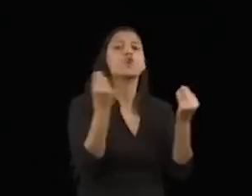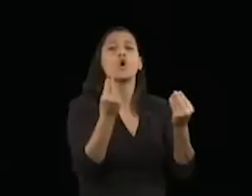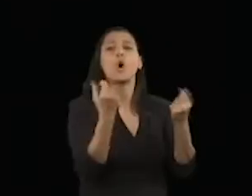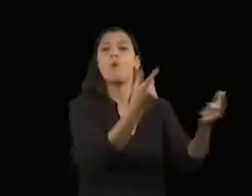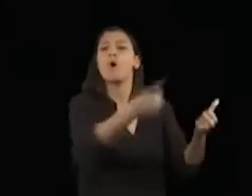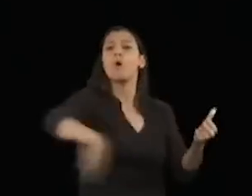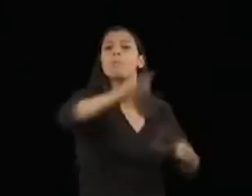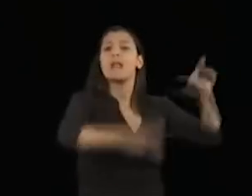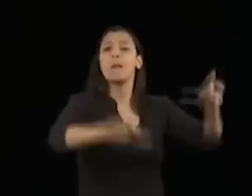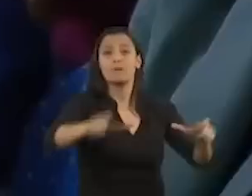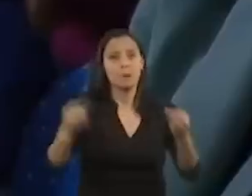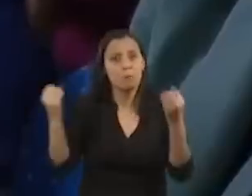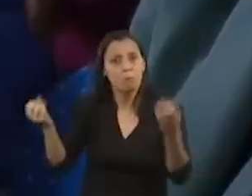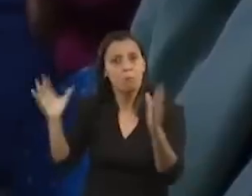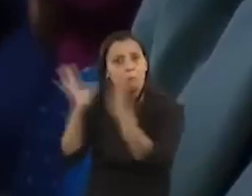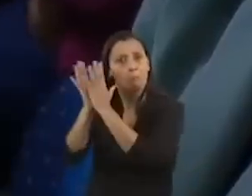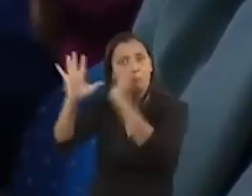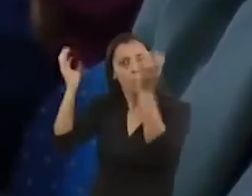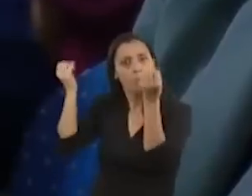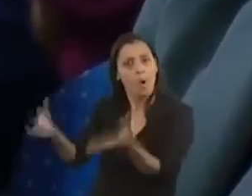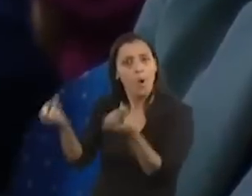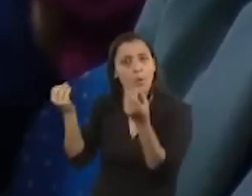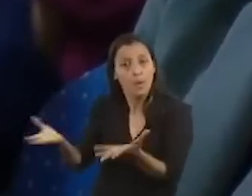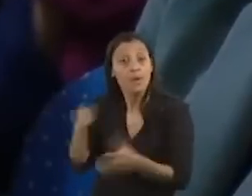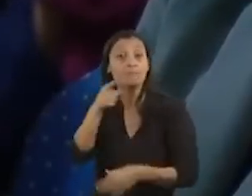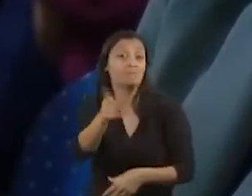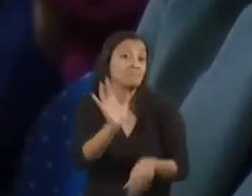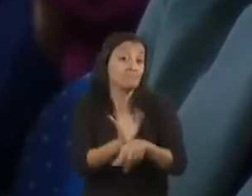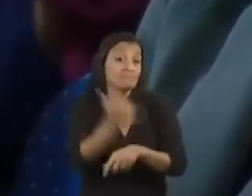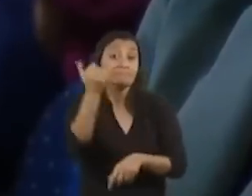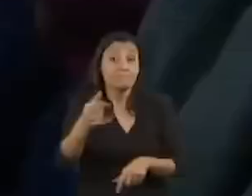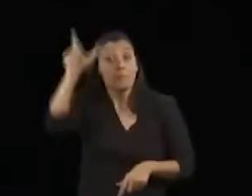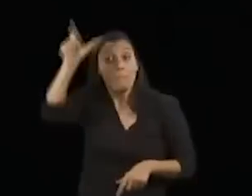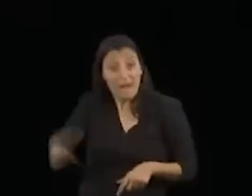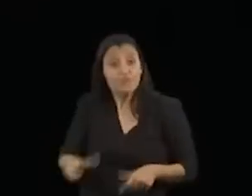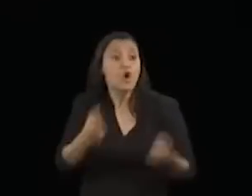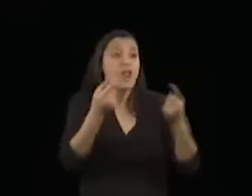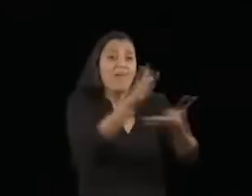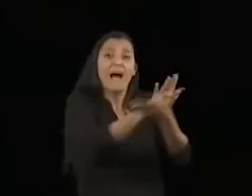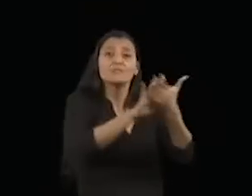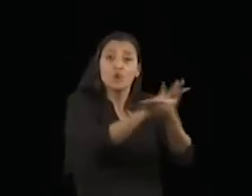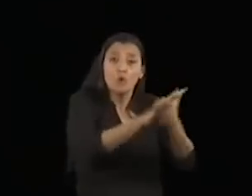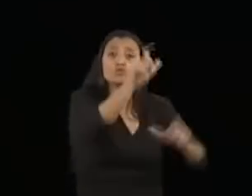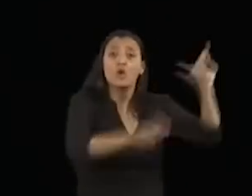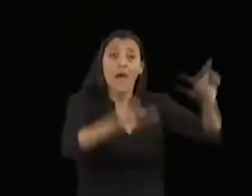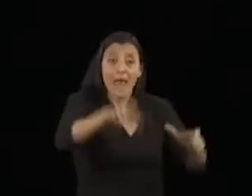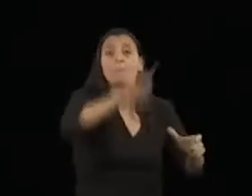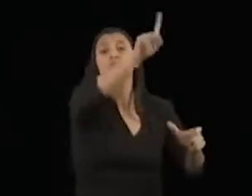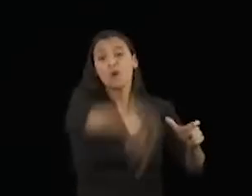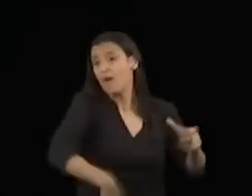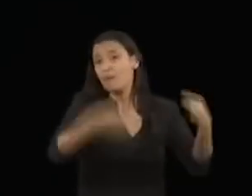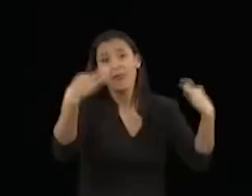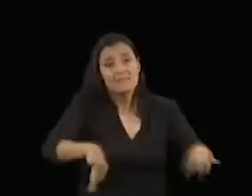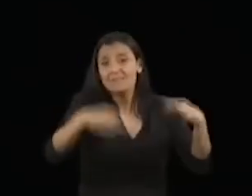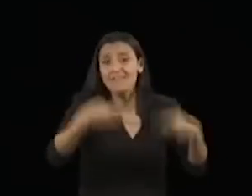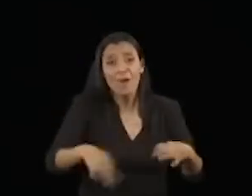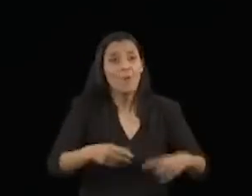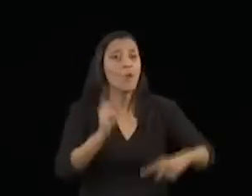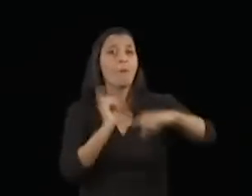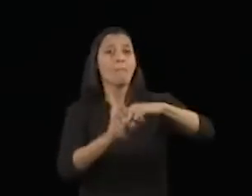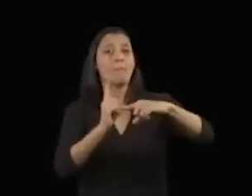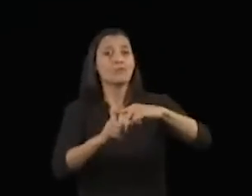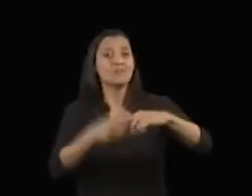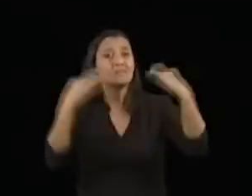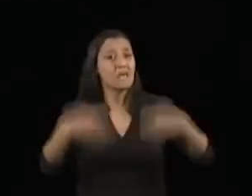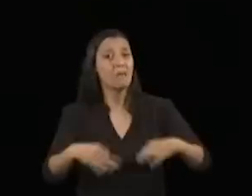genialidad. Es una genialidad porque básicamente si le arregla problemas a la gente, digamos, o sea, va a conseguir que sus productos se vendan. Consecuentemente,